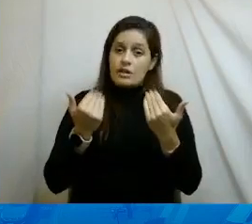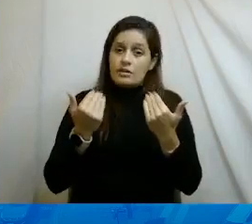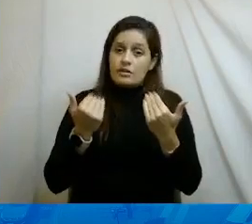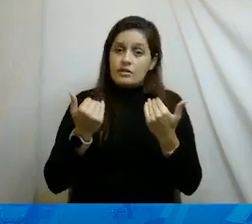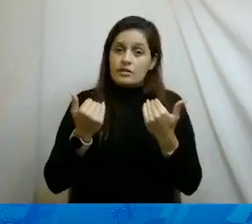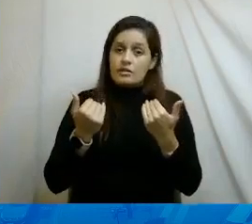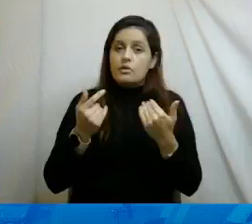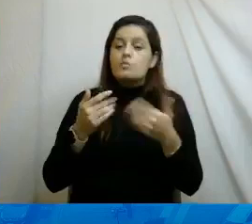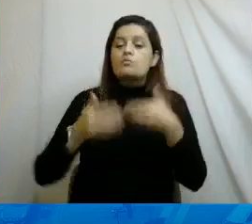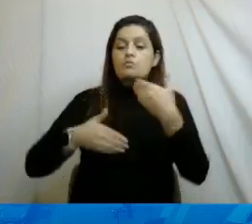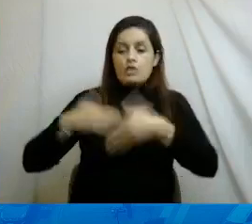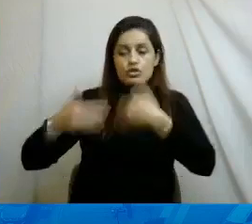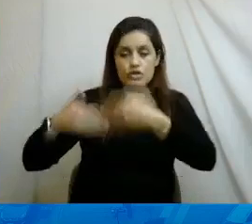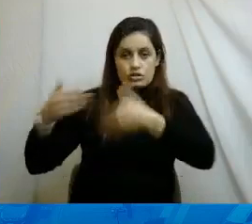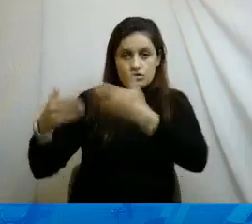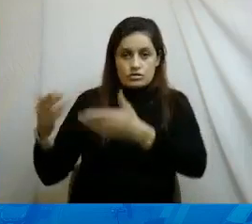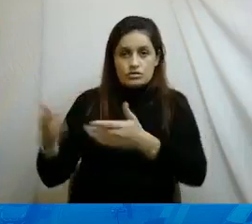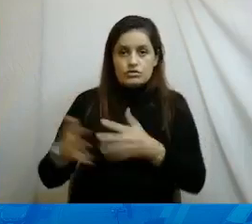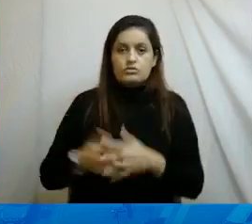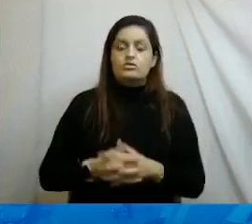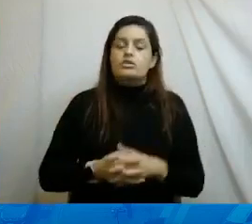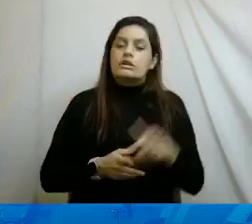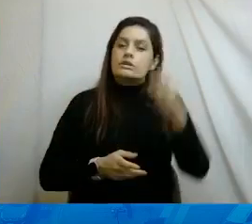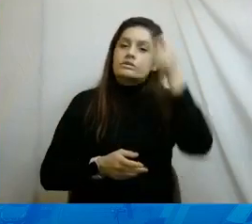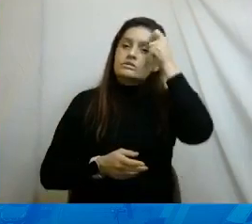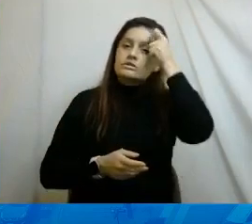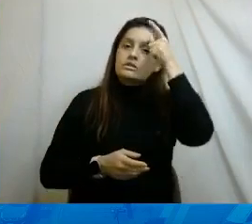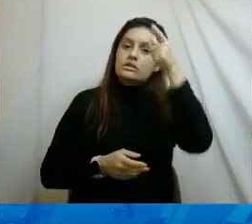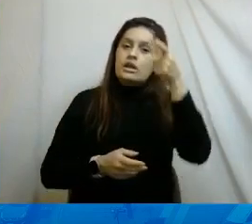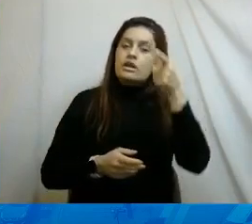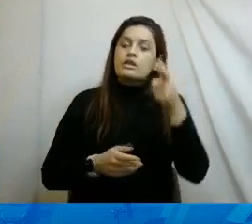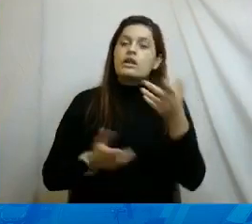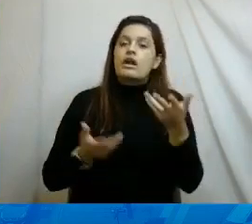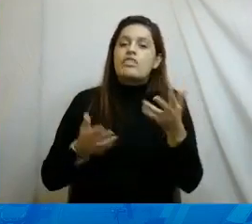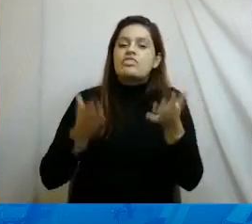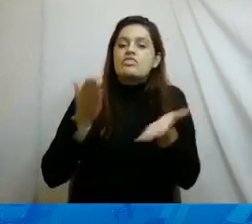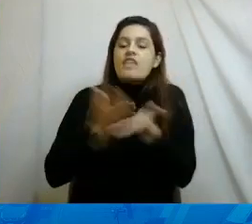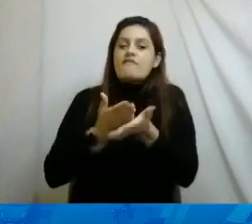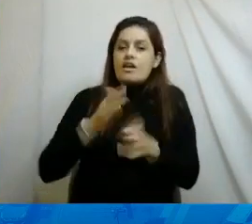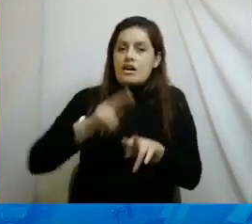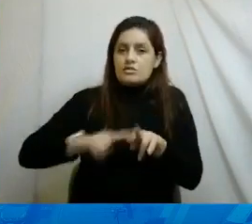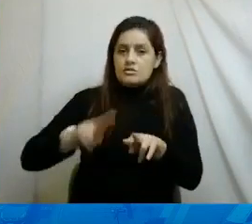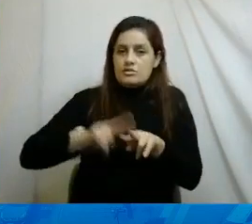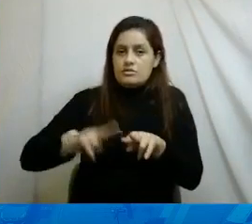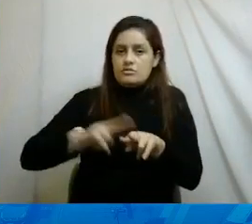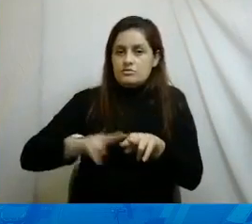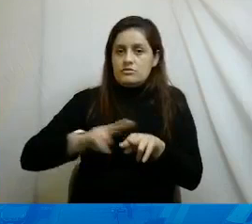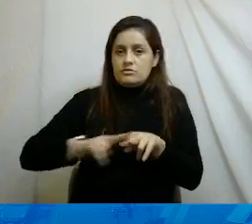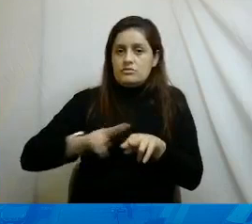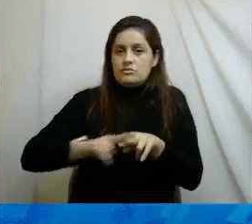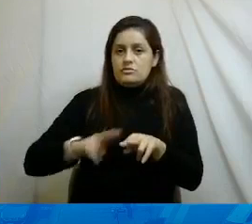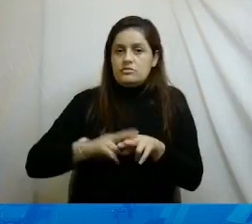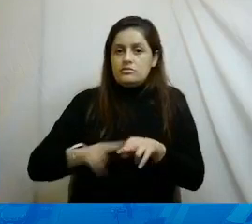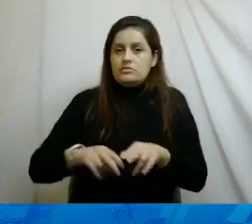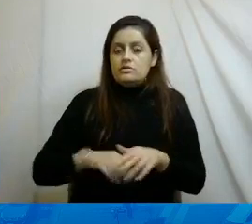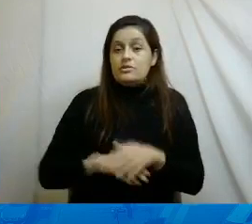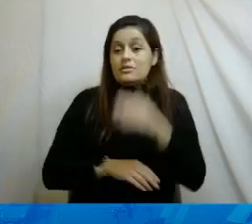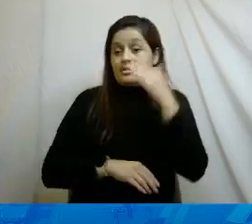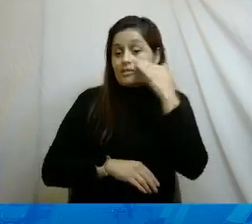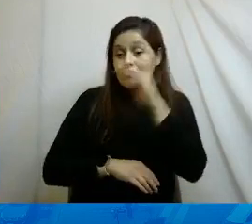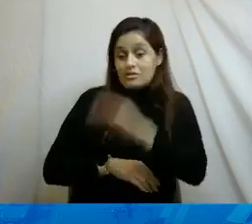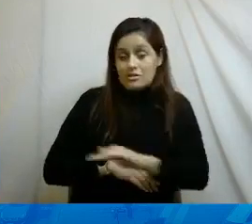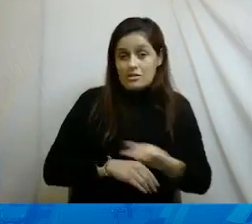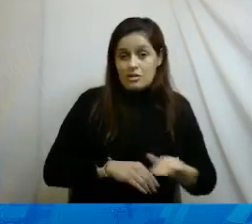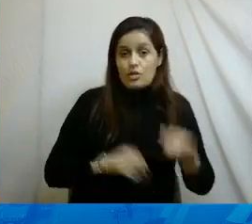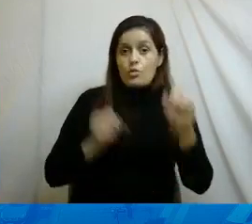el debido proceso, entendiendo que es algo que se debe realizar y que lo más importante es que los niños puedan estar